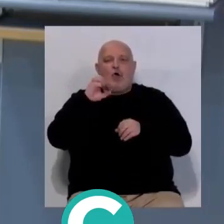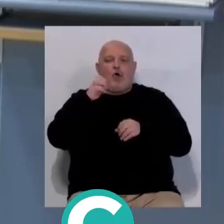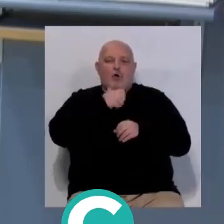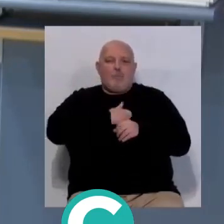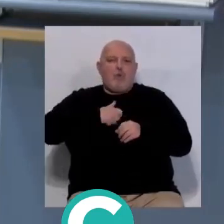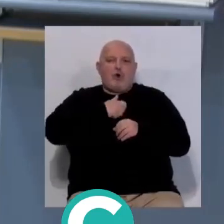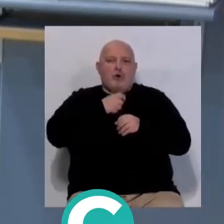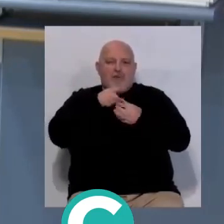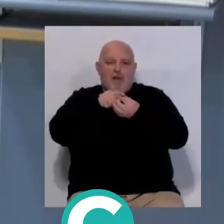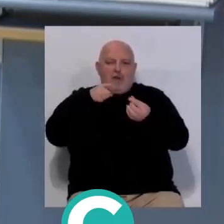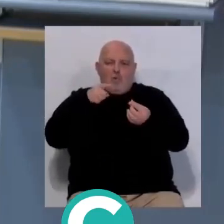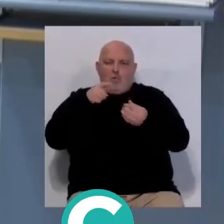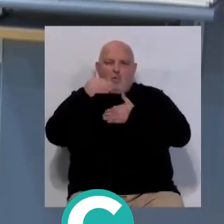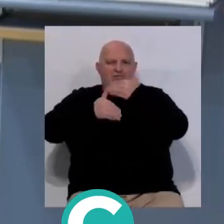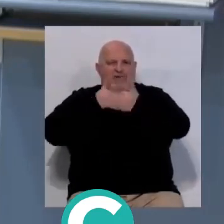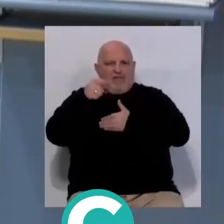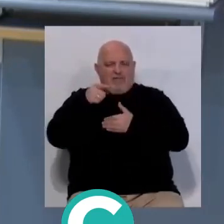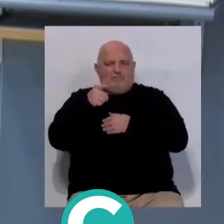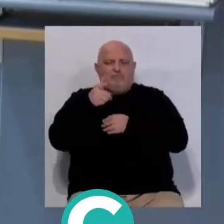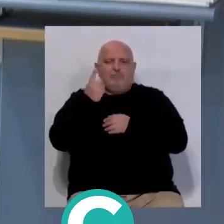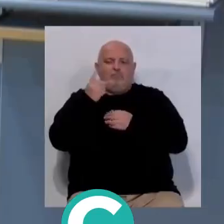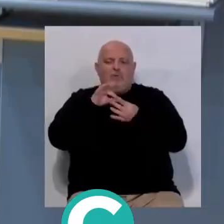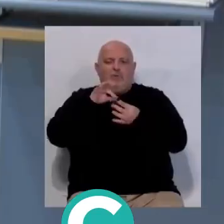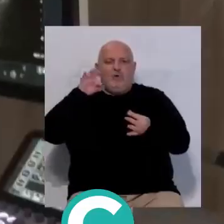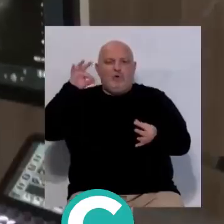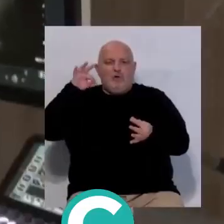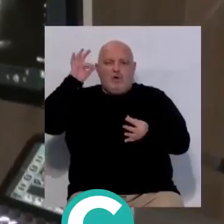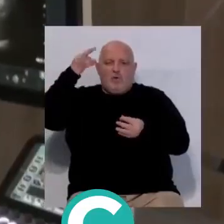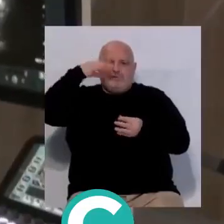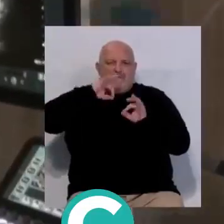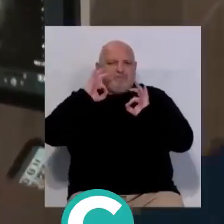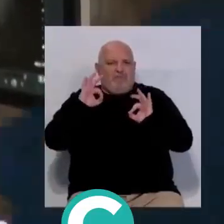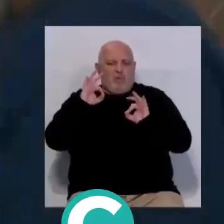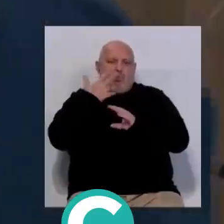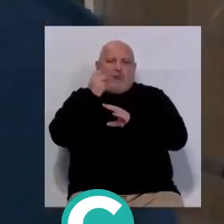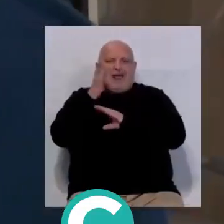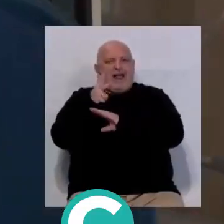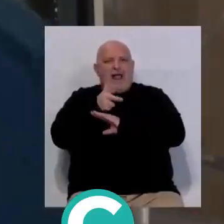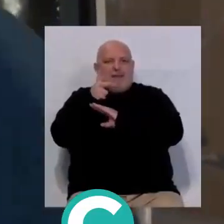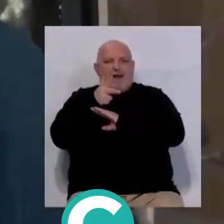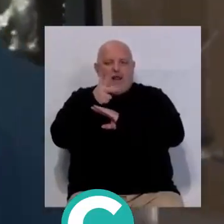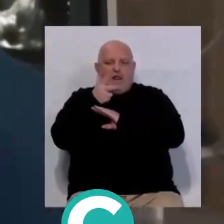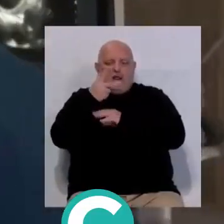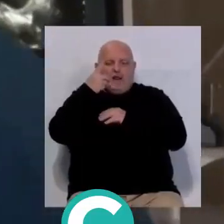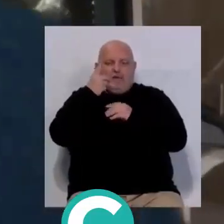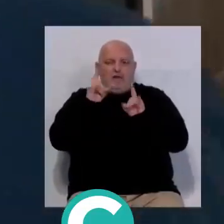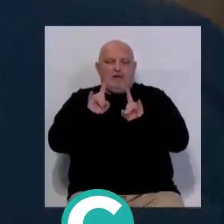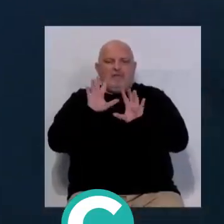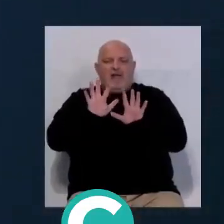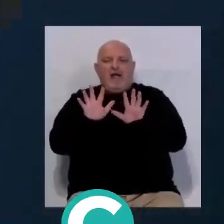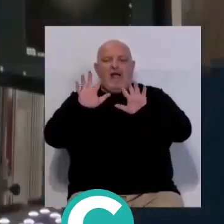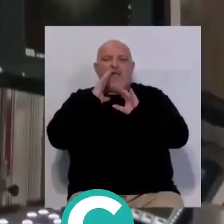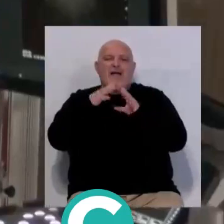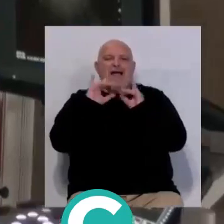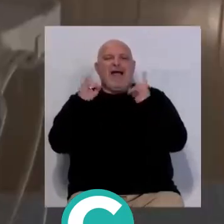ecobroncoscopia. Es una tecnología muy avanzada en la que un broncoscopio convencional, que es una endoscopia que explora el árbol bronquial,